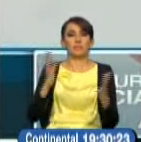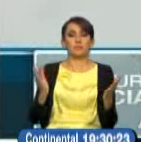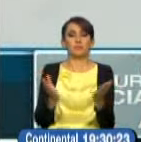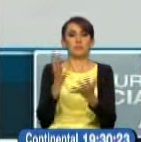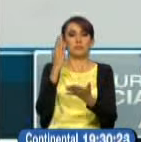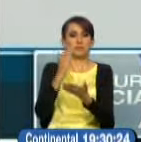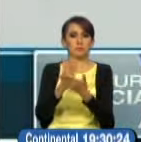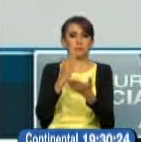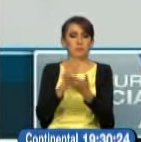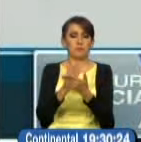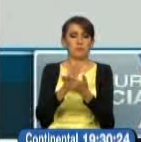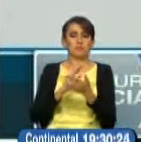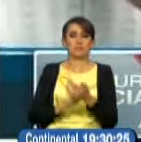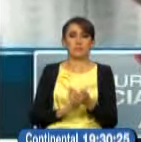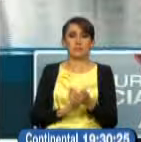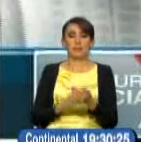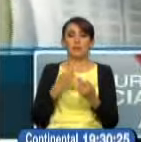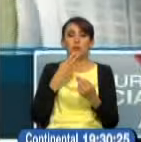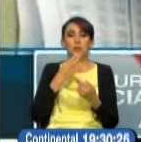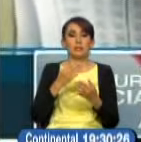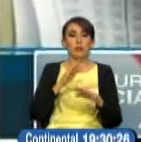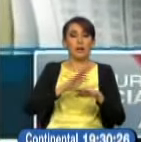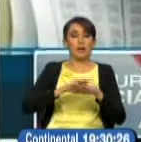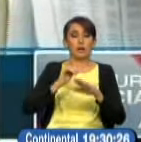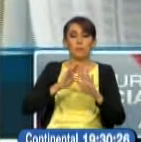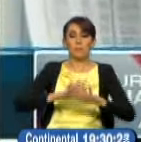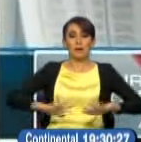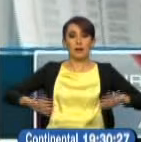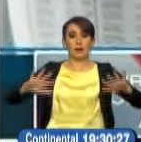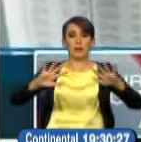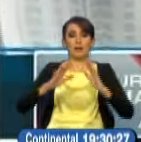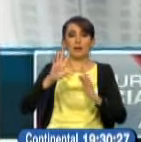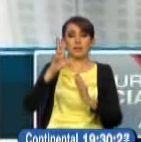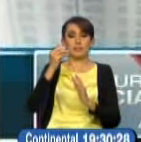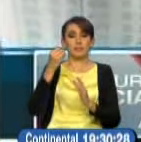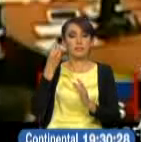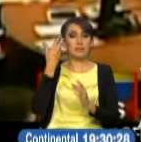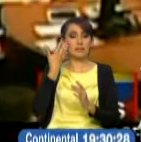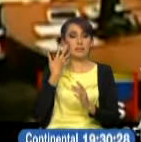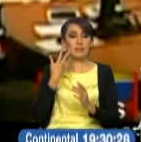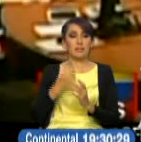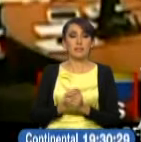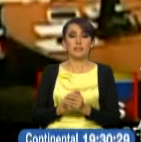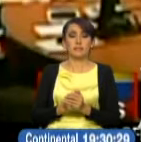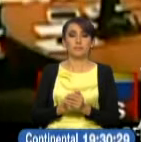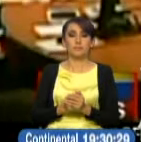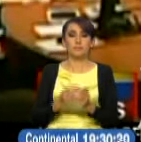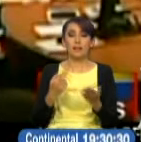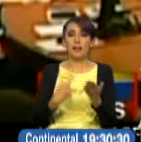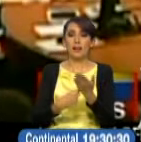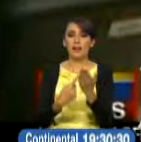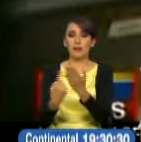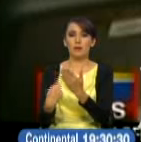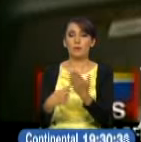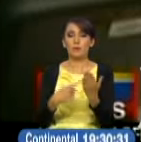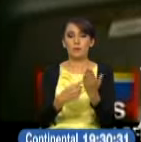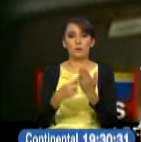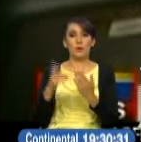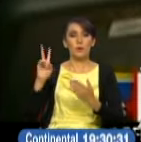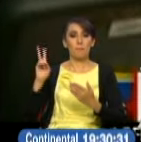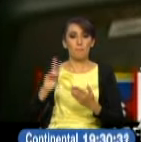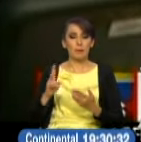su permanencia si no se convocan a elecciones generales en un plazo de 30 días. La reunión se dio a pesar de que Venezuela pidiera